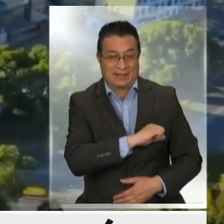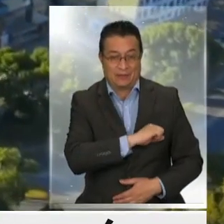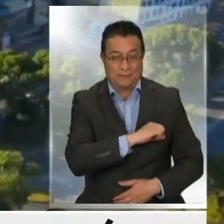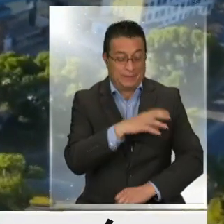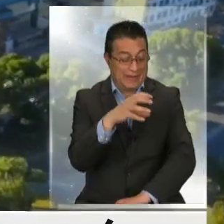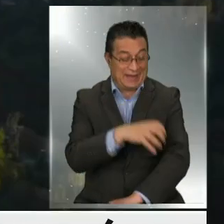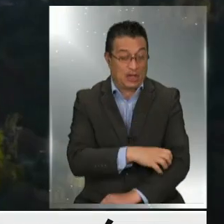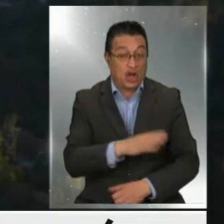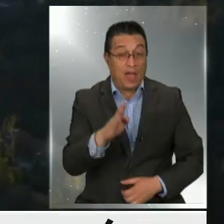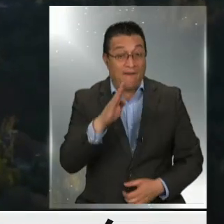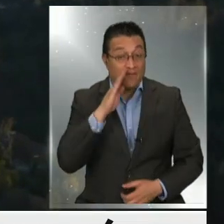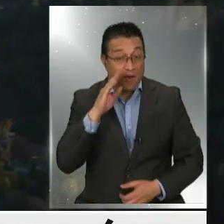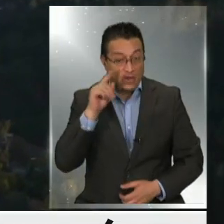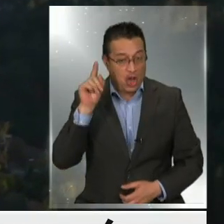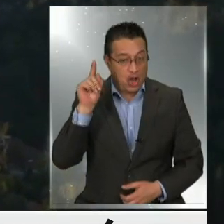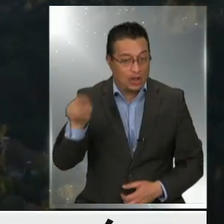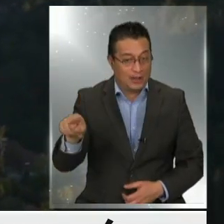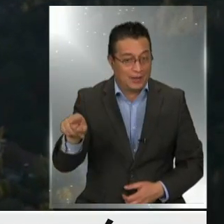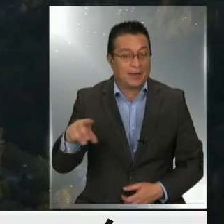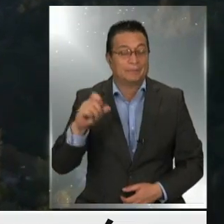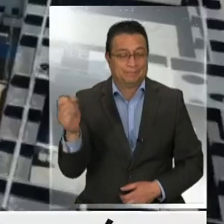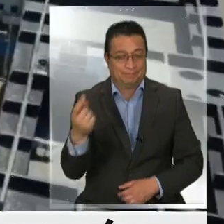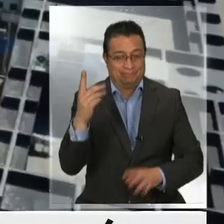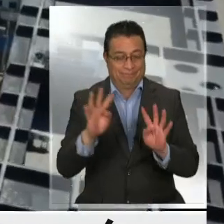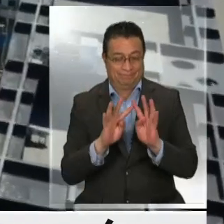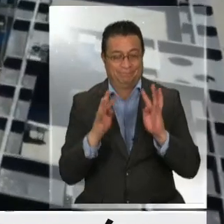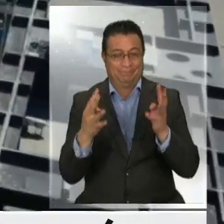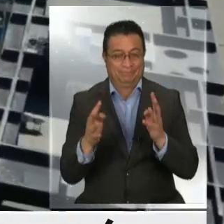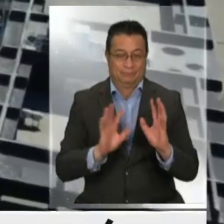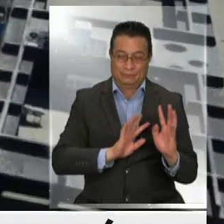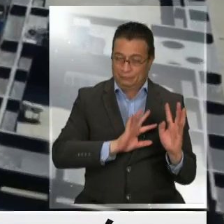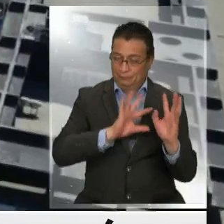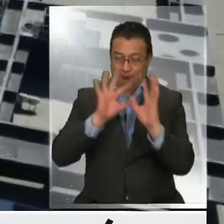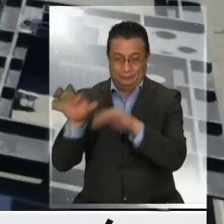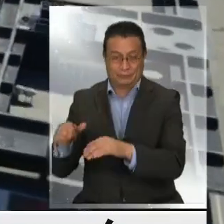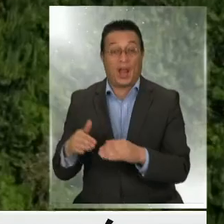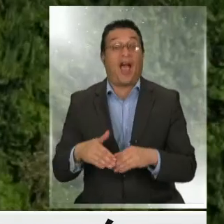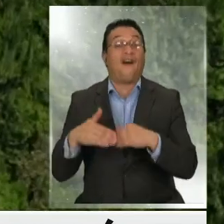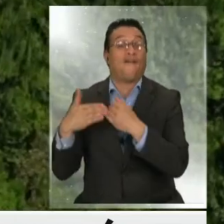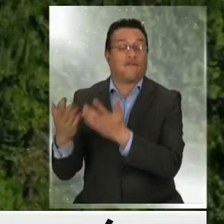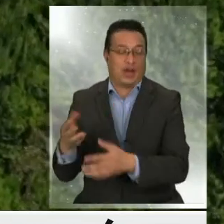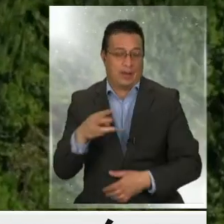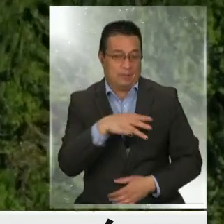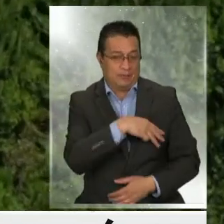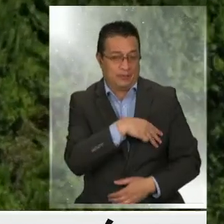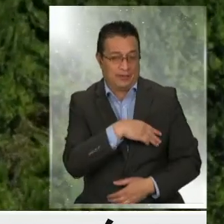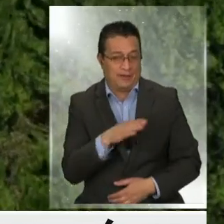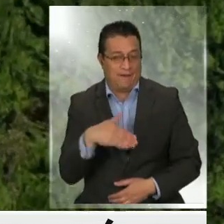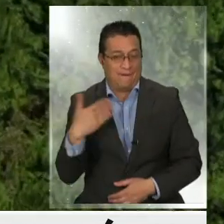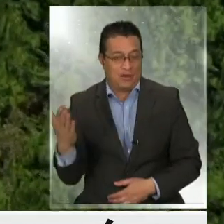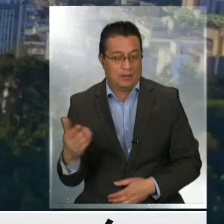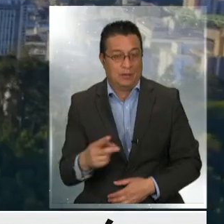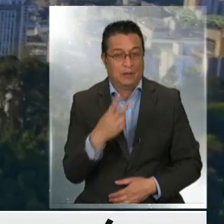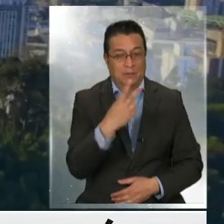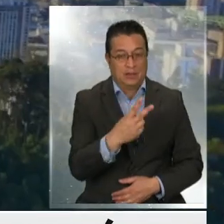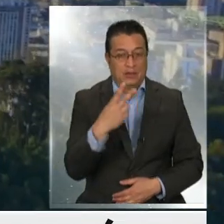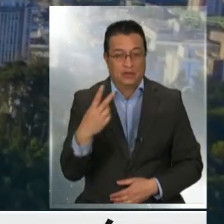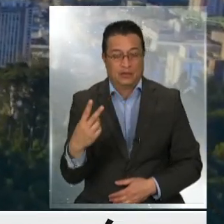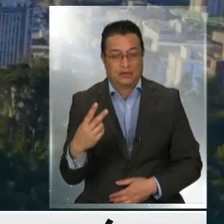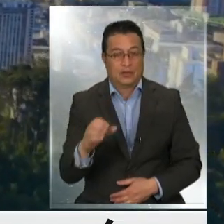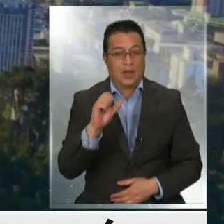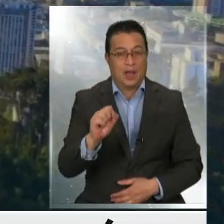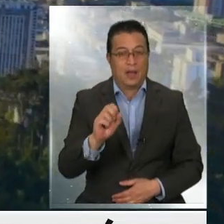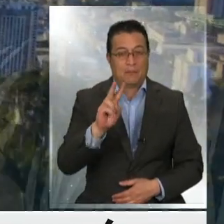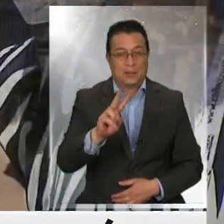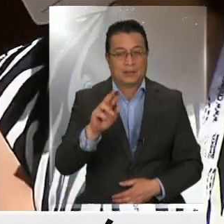región del Biobío fue la elegida para que los convencionales sesionen fuera de la región metropolitana entre el 22 y